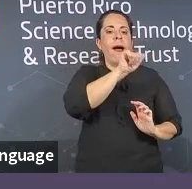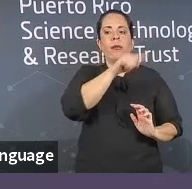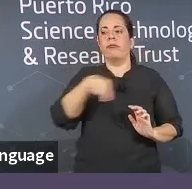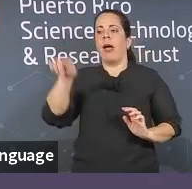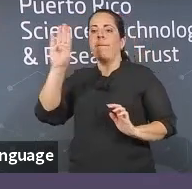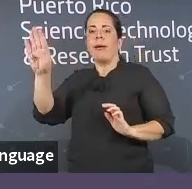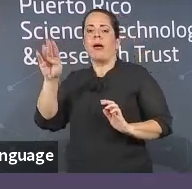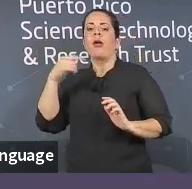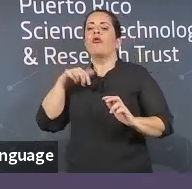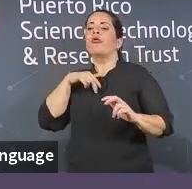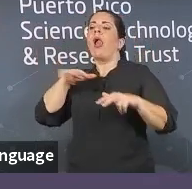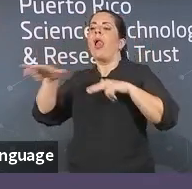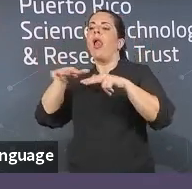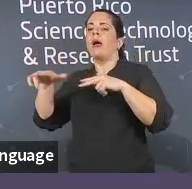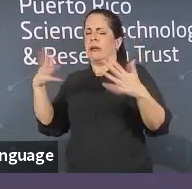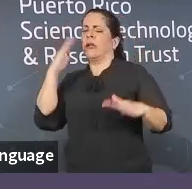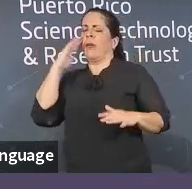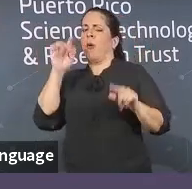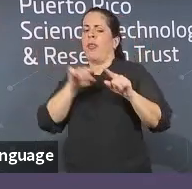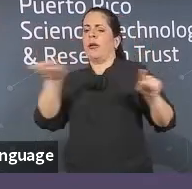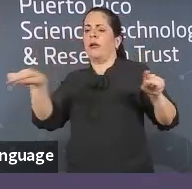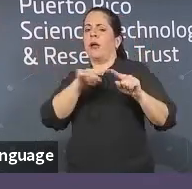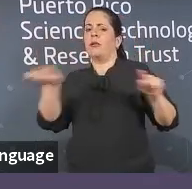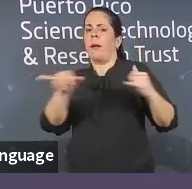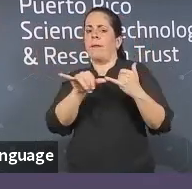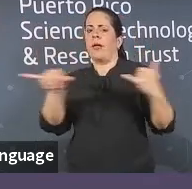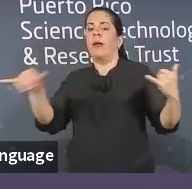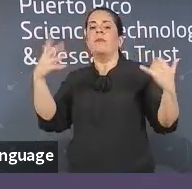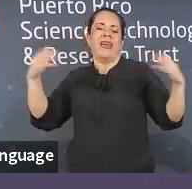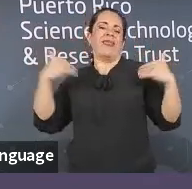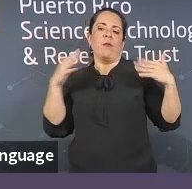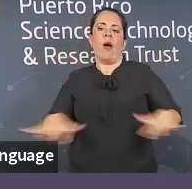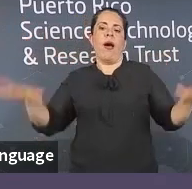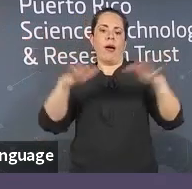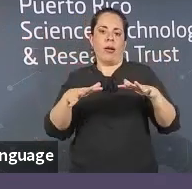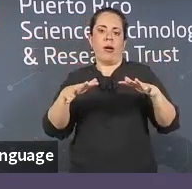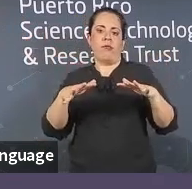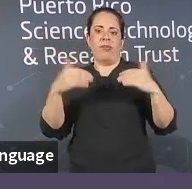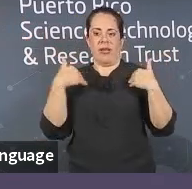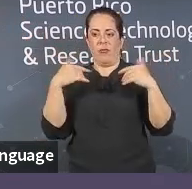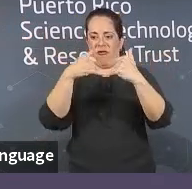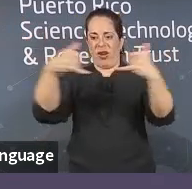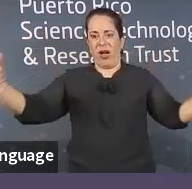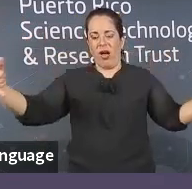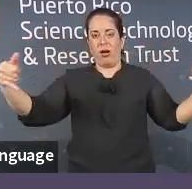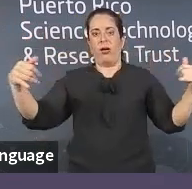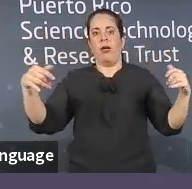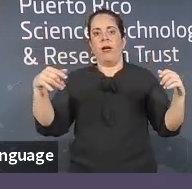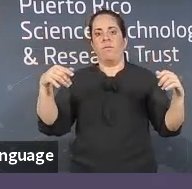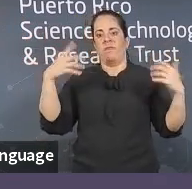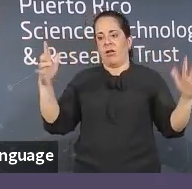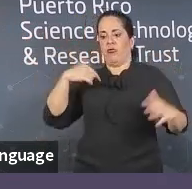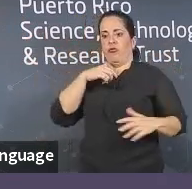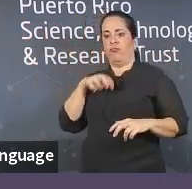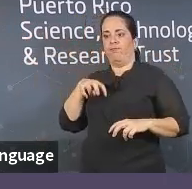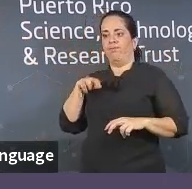distancia de que caminamos, entonces ya tenemos un área, porque tenemos una franja, tenemos una distancia recorrida,